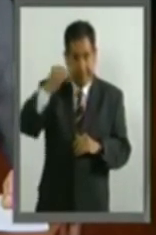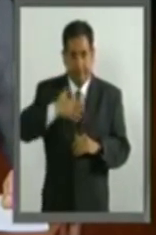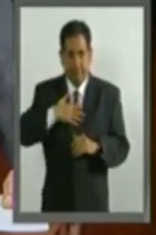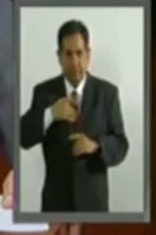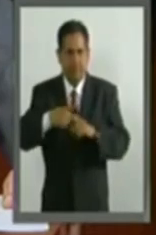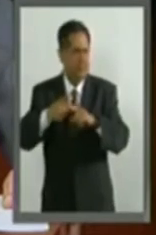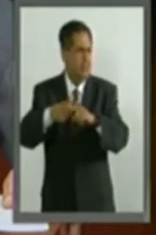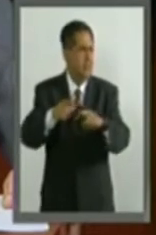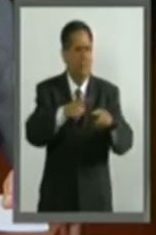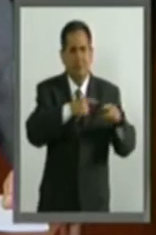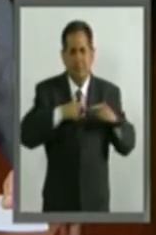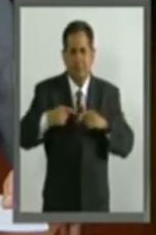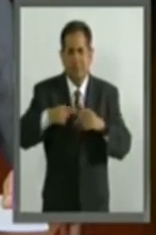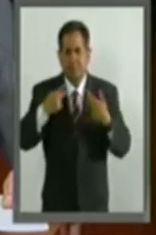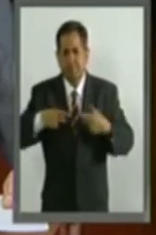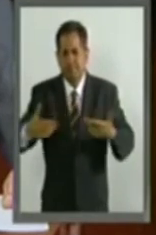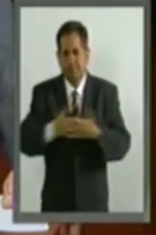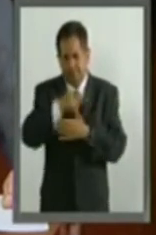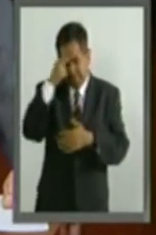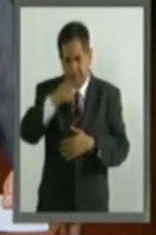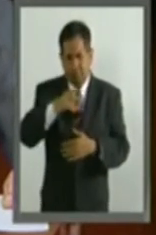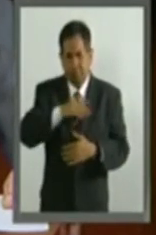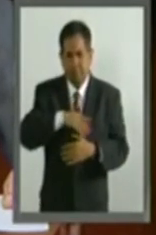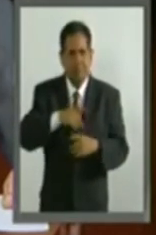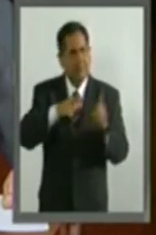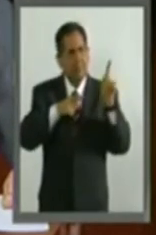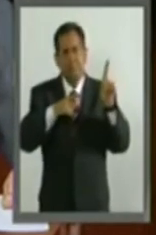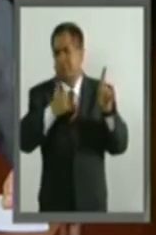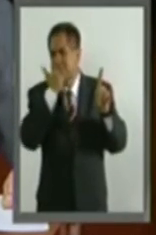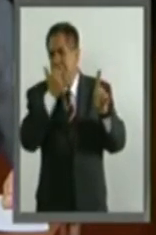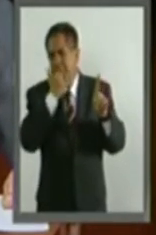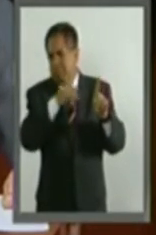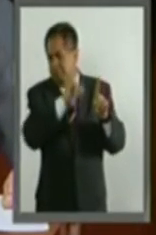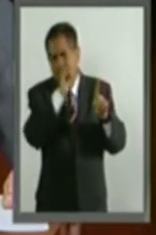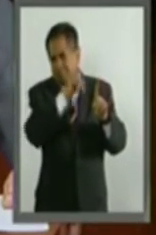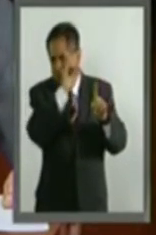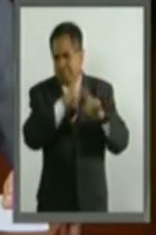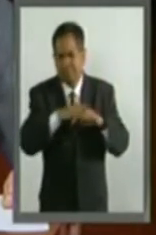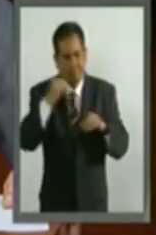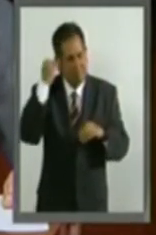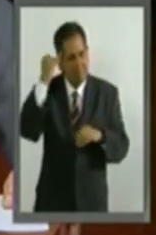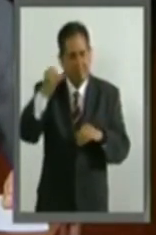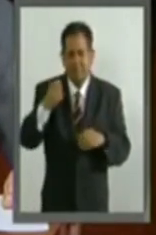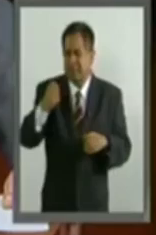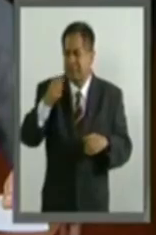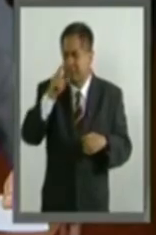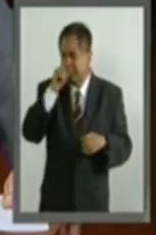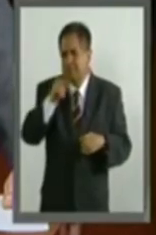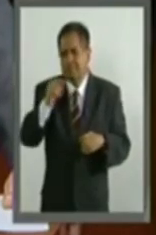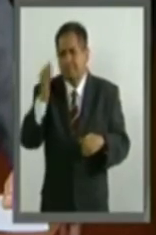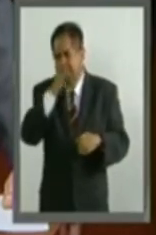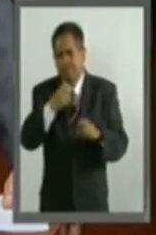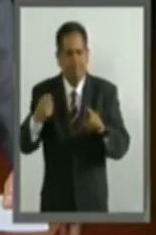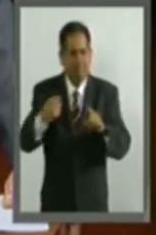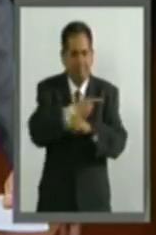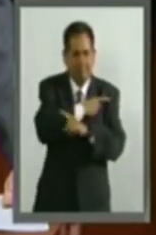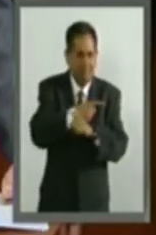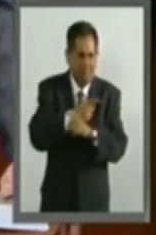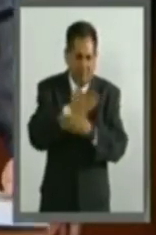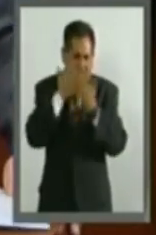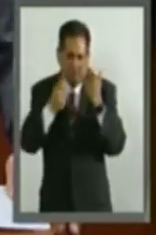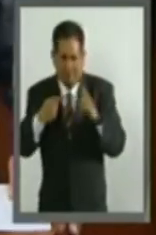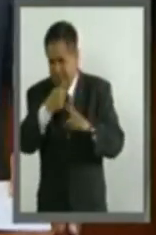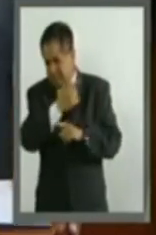de parte de todos los mexicanos, son erróneas, basadas en conceptos equivocados o en una realidad